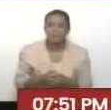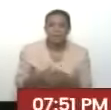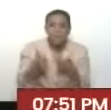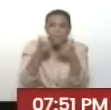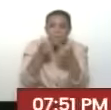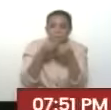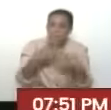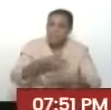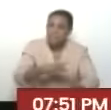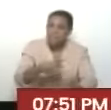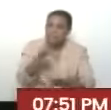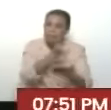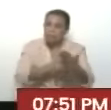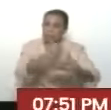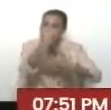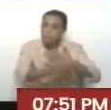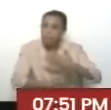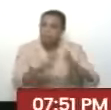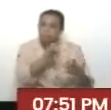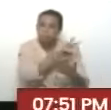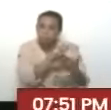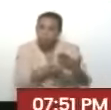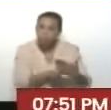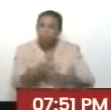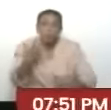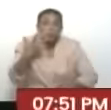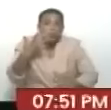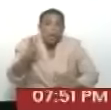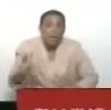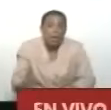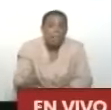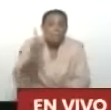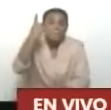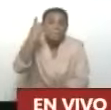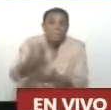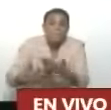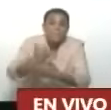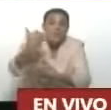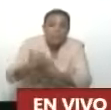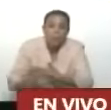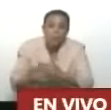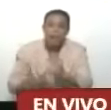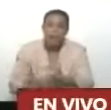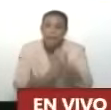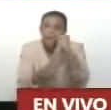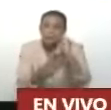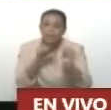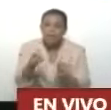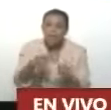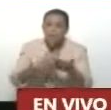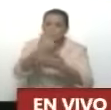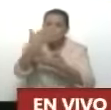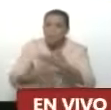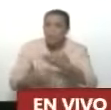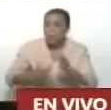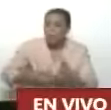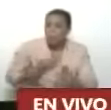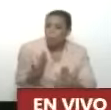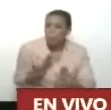parece muy interesante. Y yo creo que como proyecto piloto, este proyecto